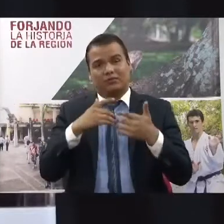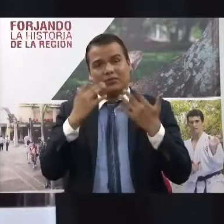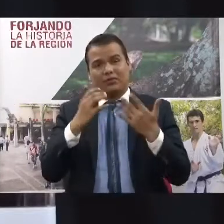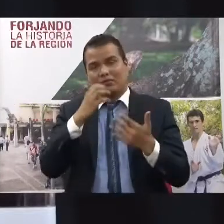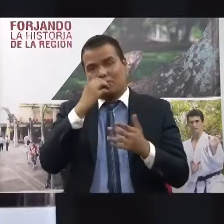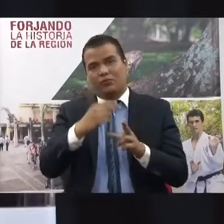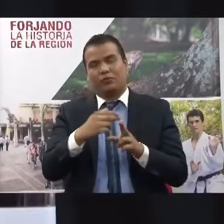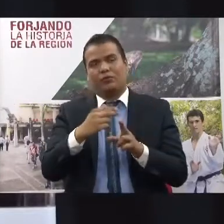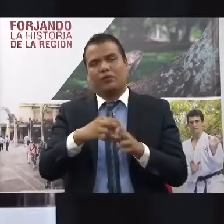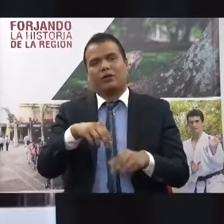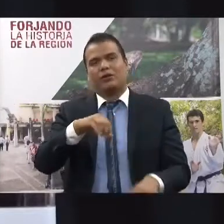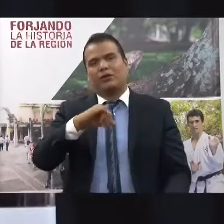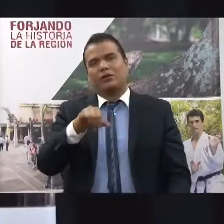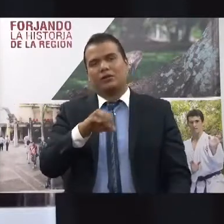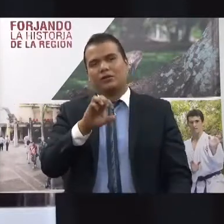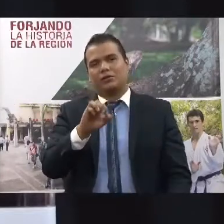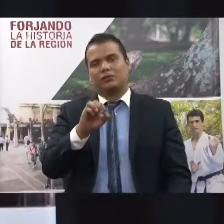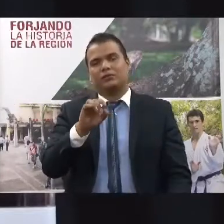Verdi.